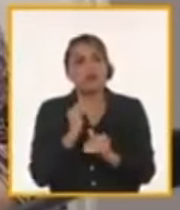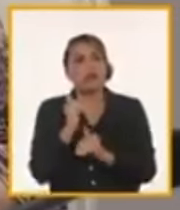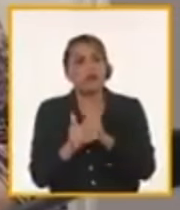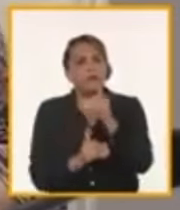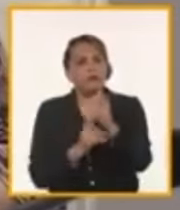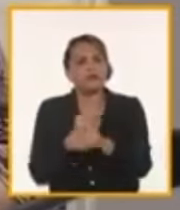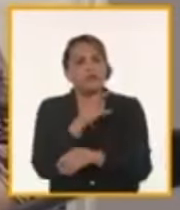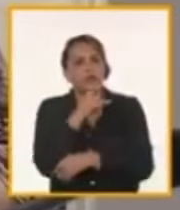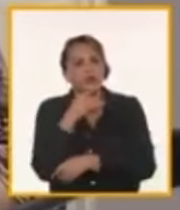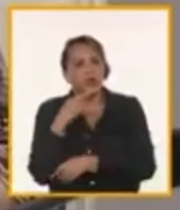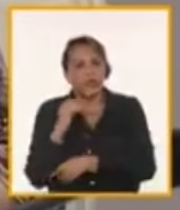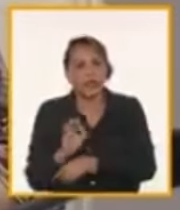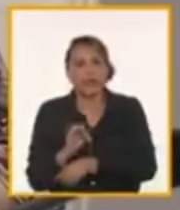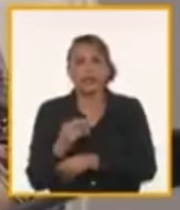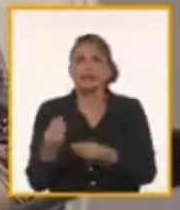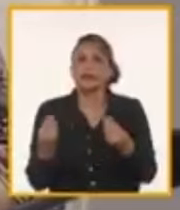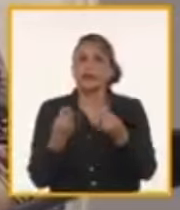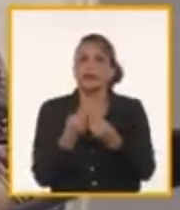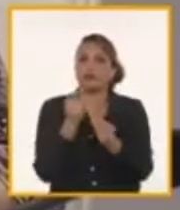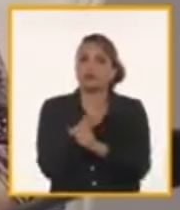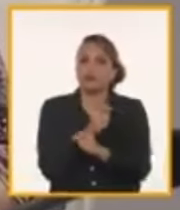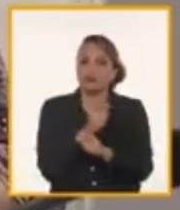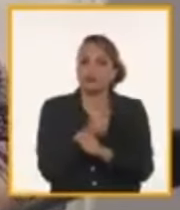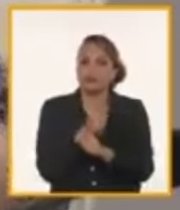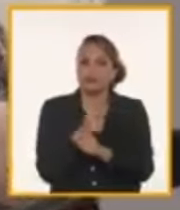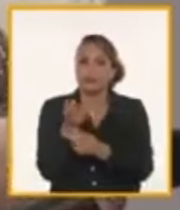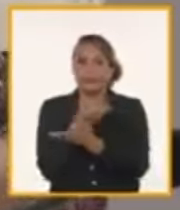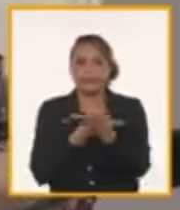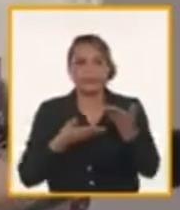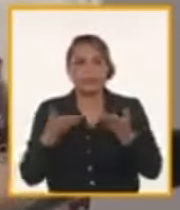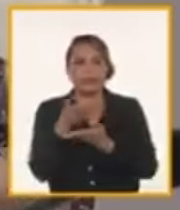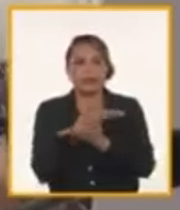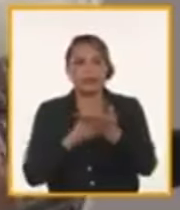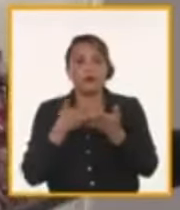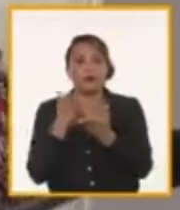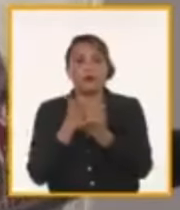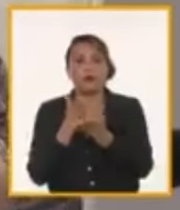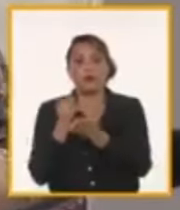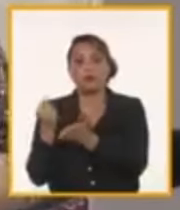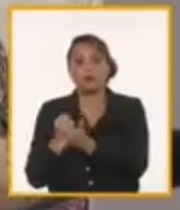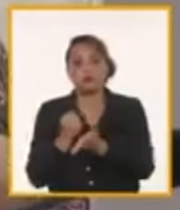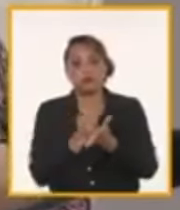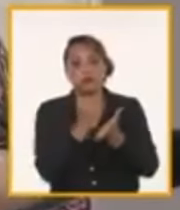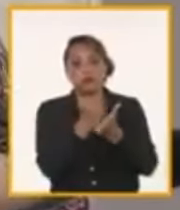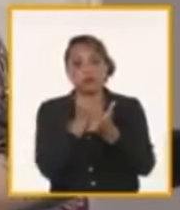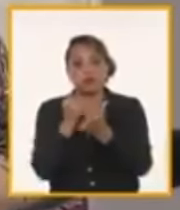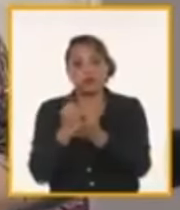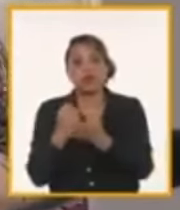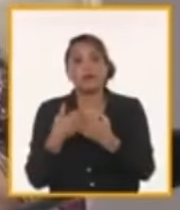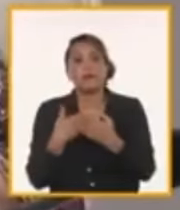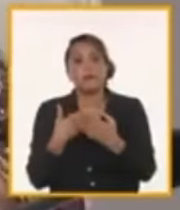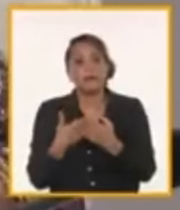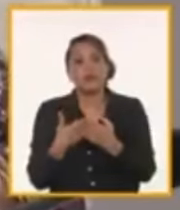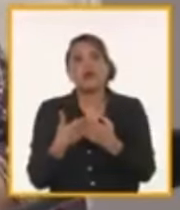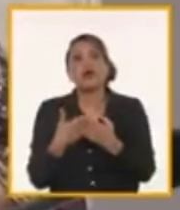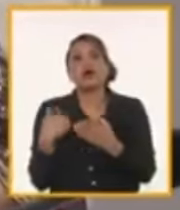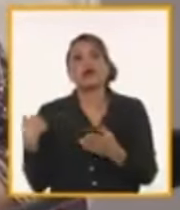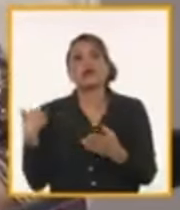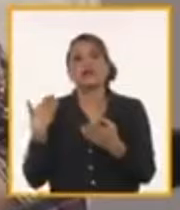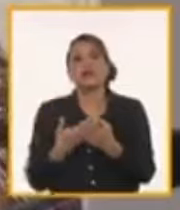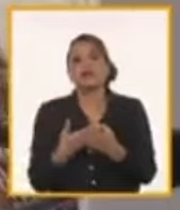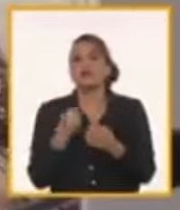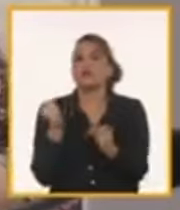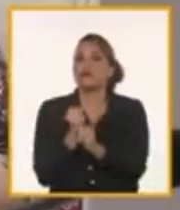sido acompañado de una capacitación de un intercambio con las instituciones autorizadas hemos trabajado y estamos trabajando en la